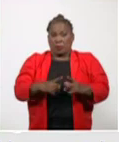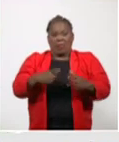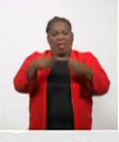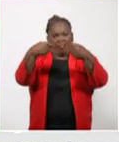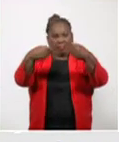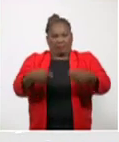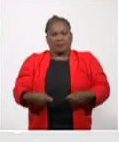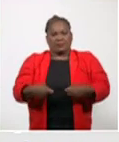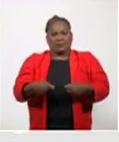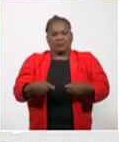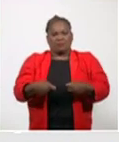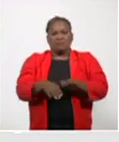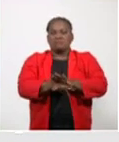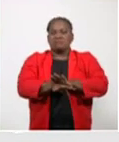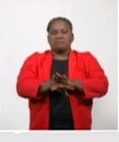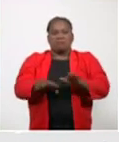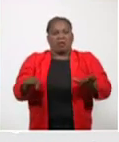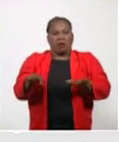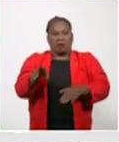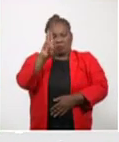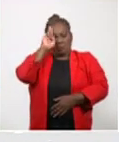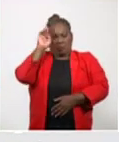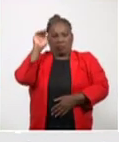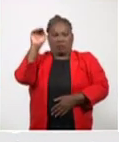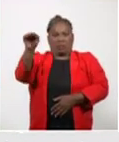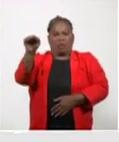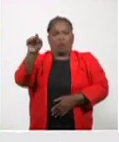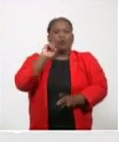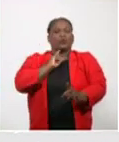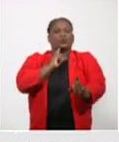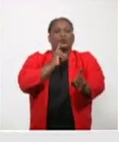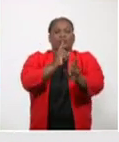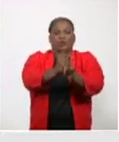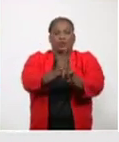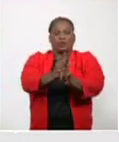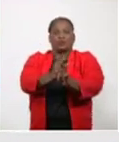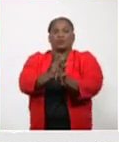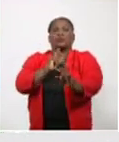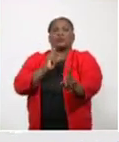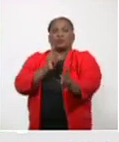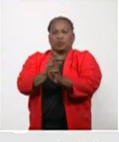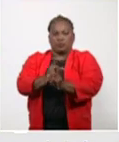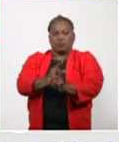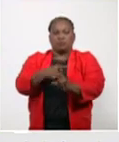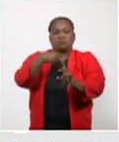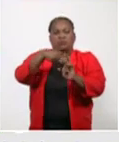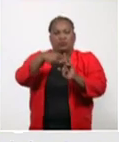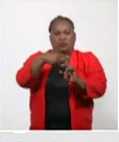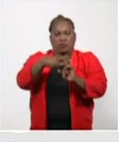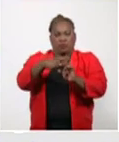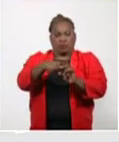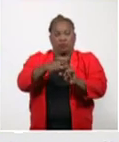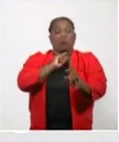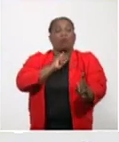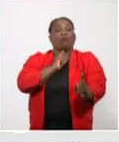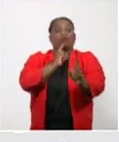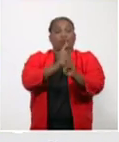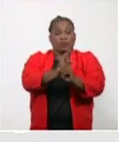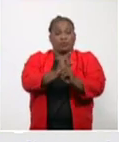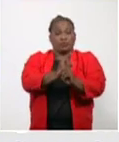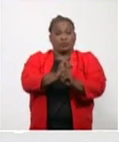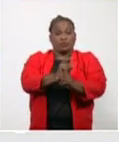ya se están ingresando los contactos de los casos positivos y los contactos de los